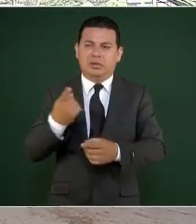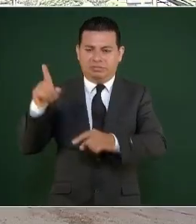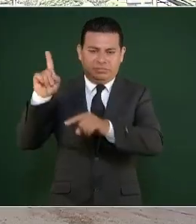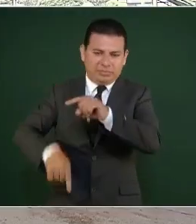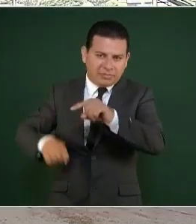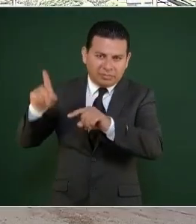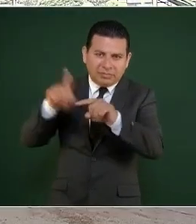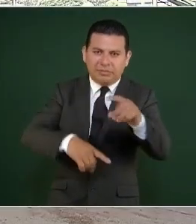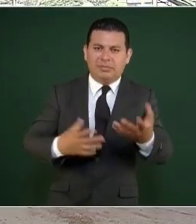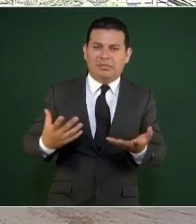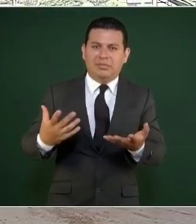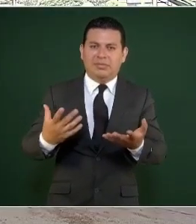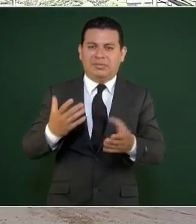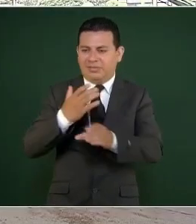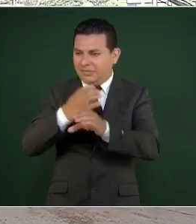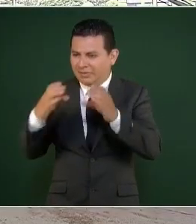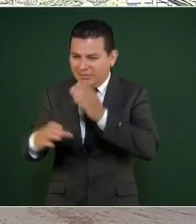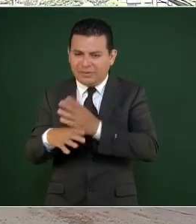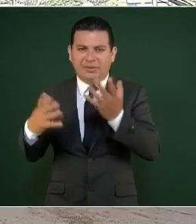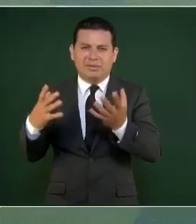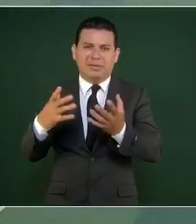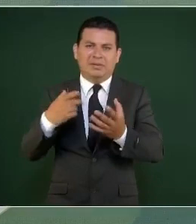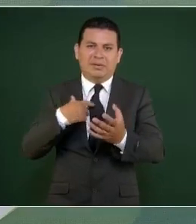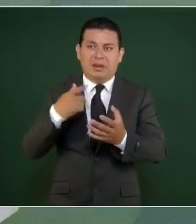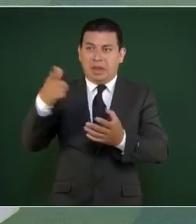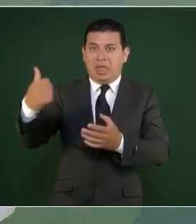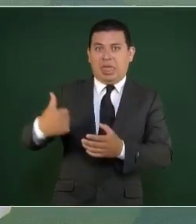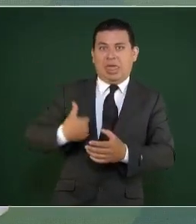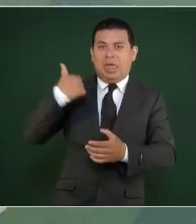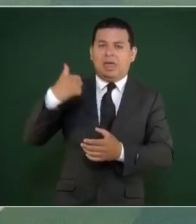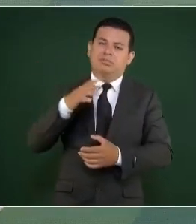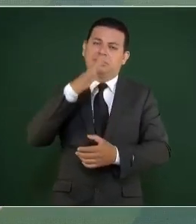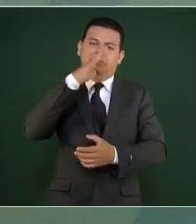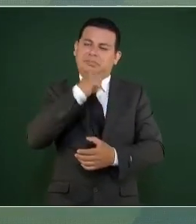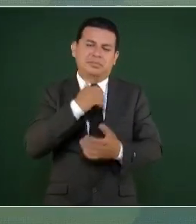porque yo también tengo que aprovechar.